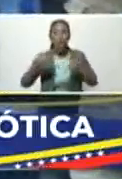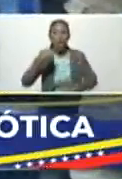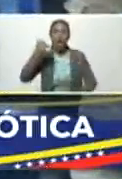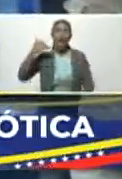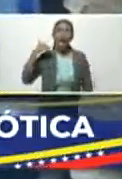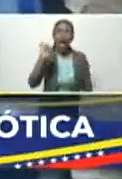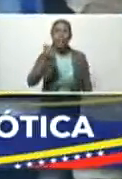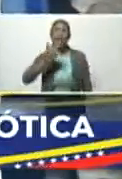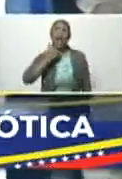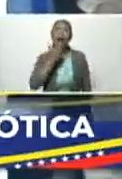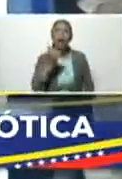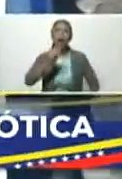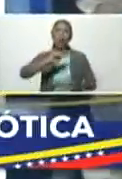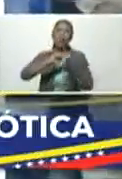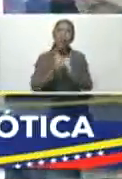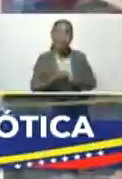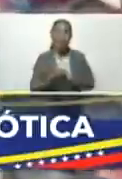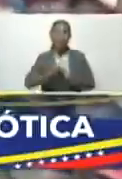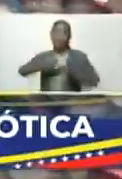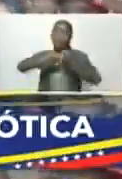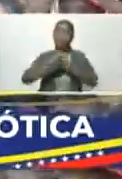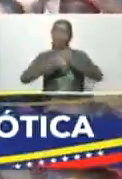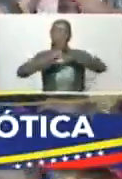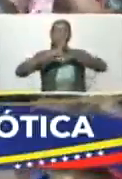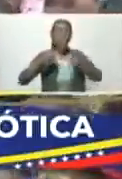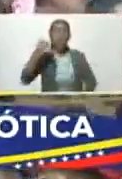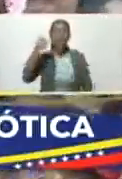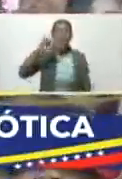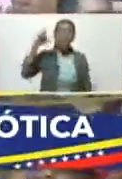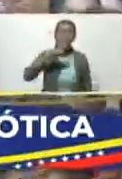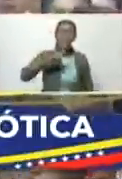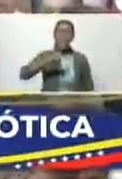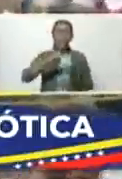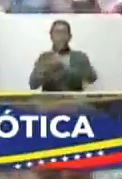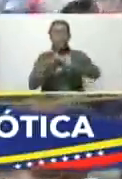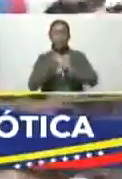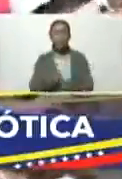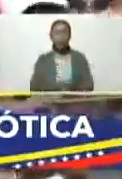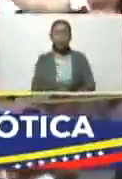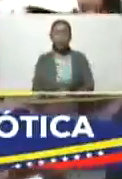haya que revolucionar, a cambiar todo lo que haya que cambiar,